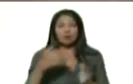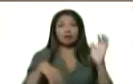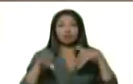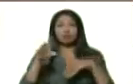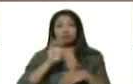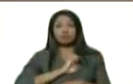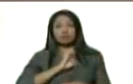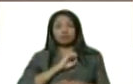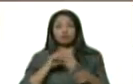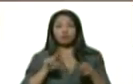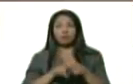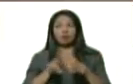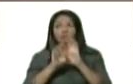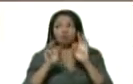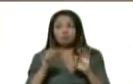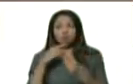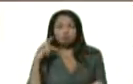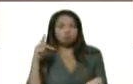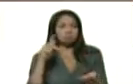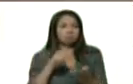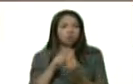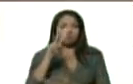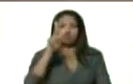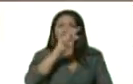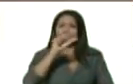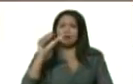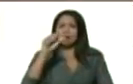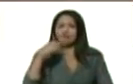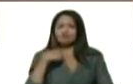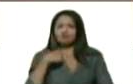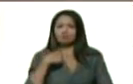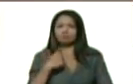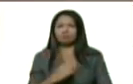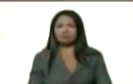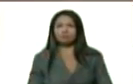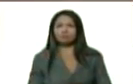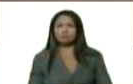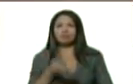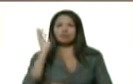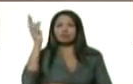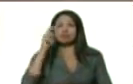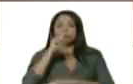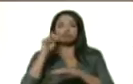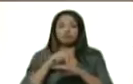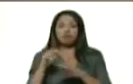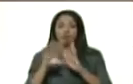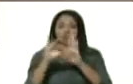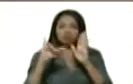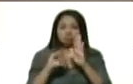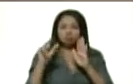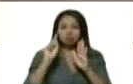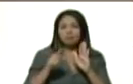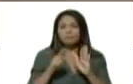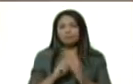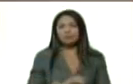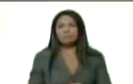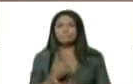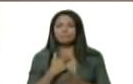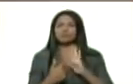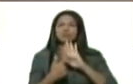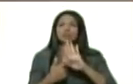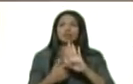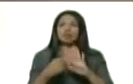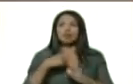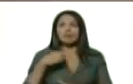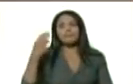enero estuve hace 2 semanas en la Asamblea Nacional Constituyente presentando mi